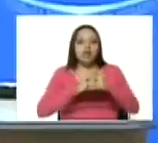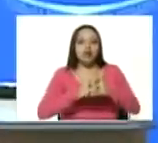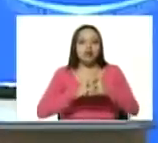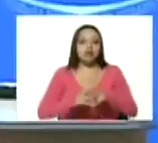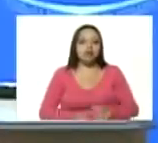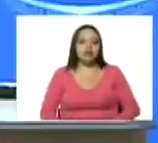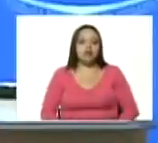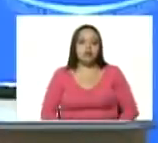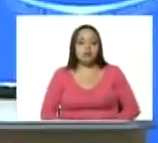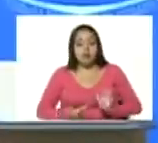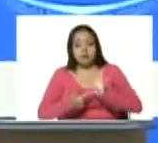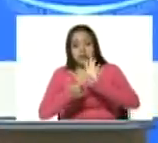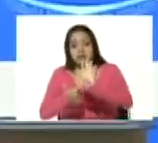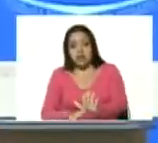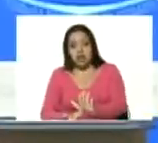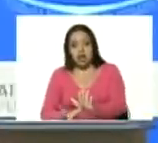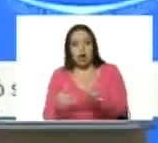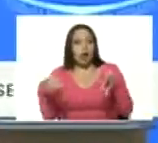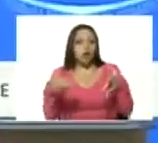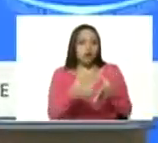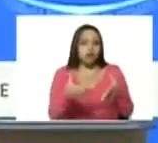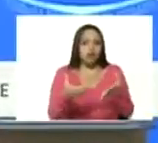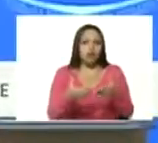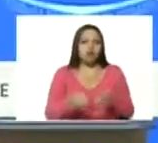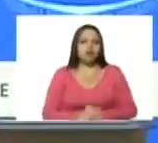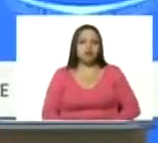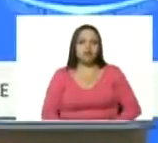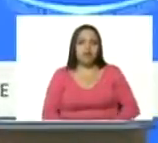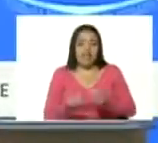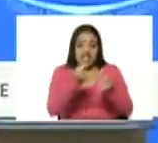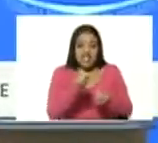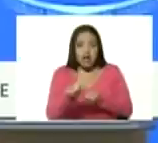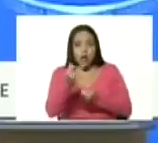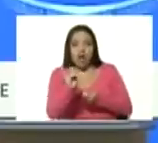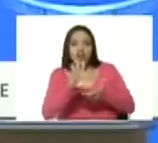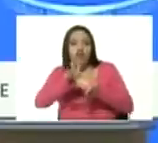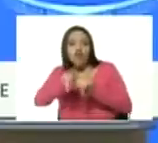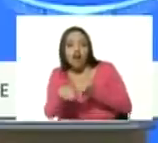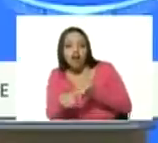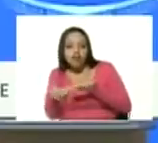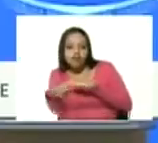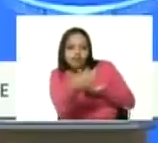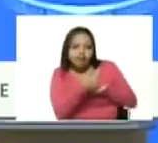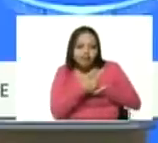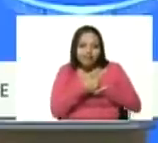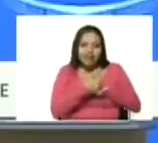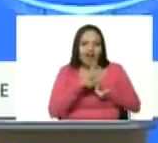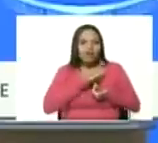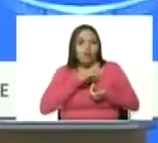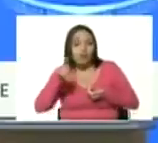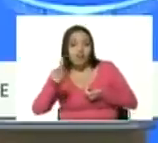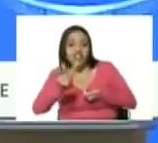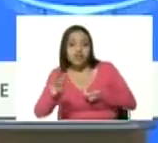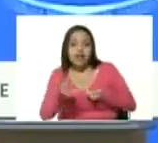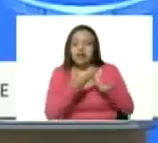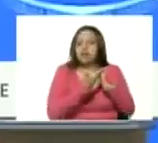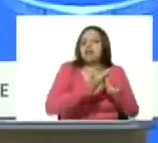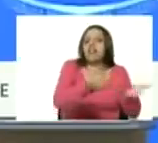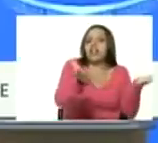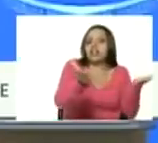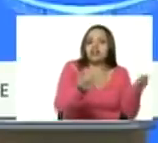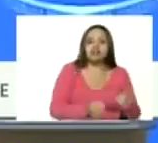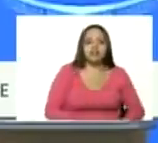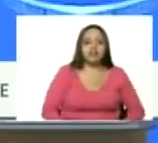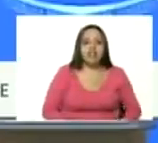OFAC, de manera que la OFAC, el dinero que tiene secuestrado, que le pertenece a toda Venezuela, se los libere y les